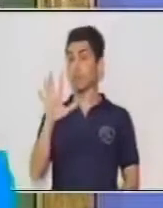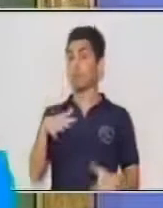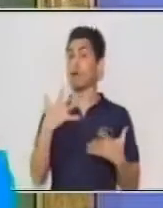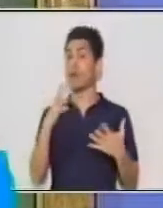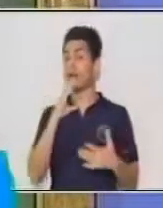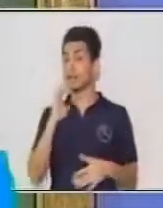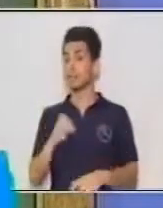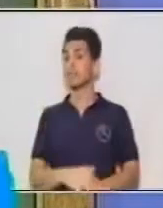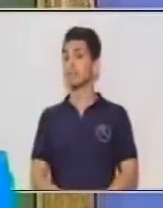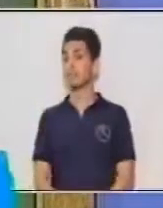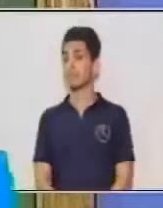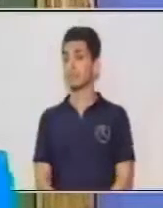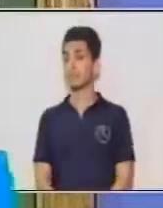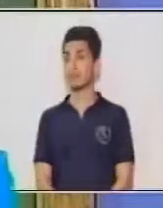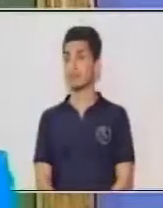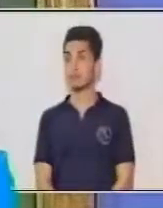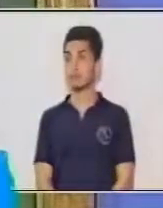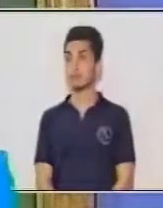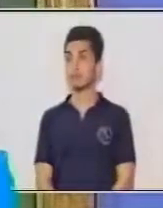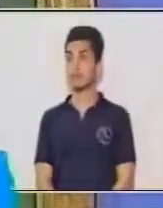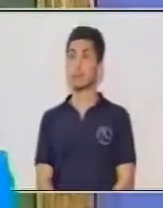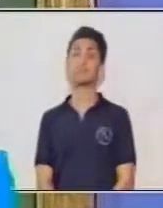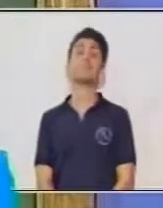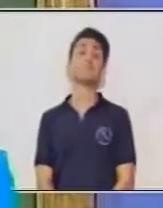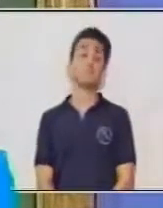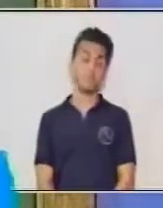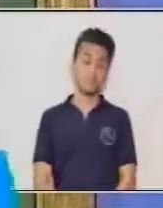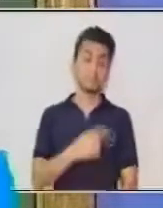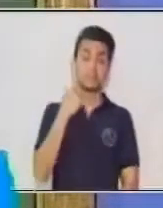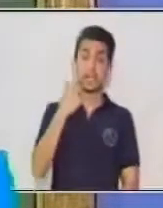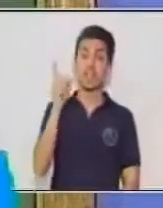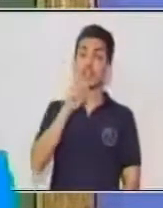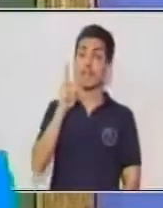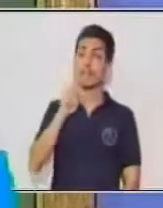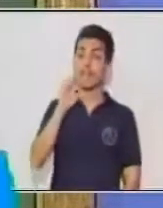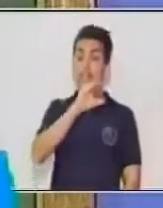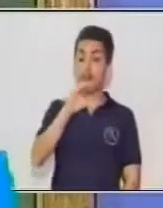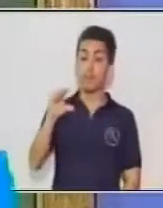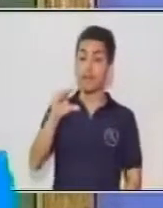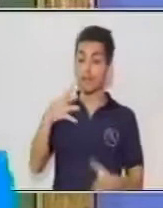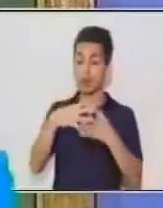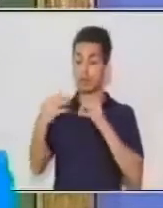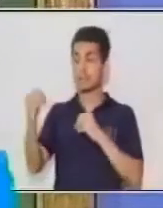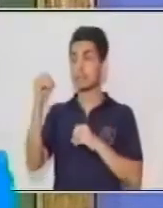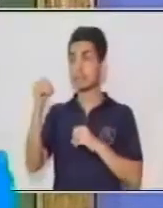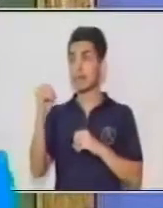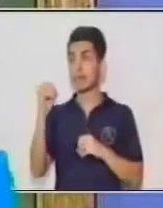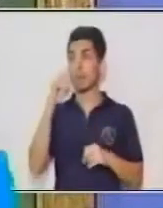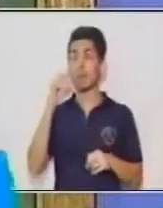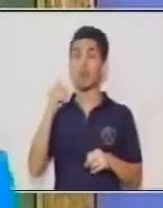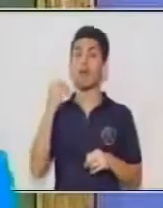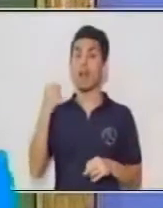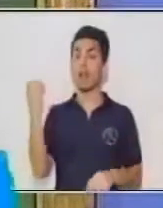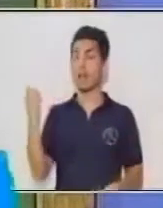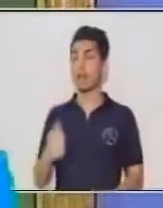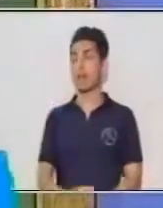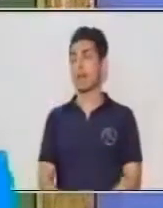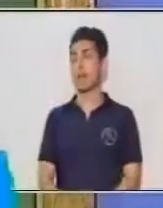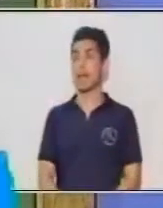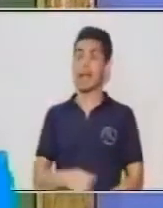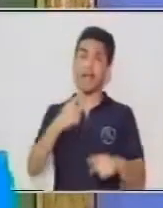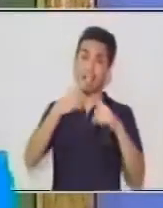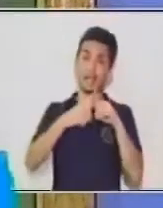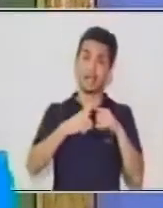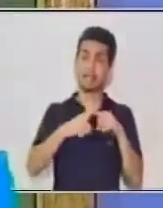¿Cuál es nuestra asíntota vertical? Muy bien, donde el denominador se hace 0. ¿Y dónde se hace el denominador 0? En